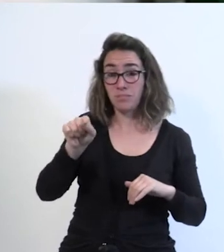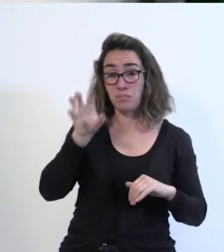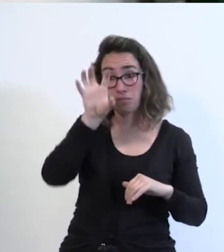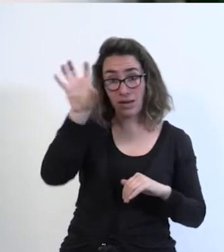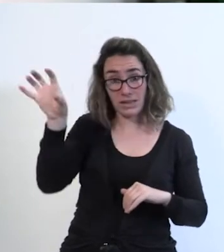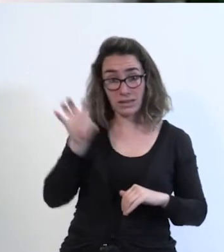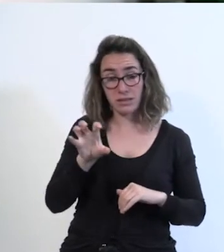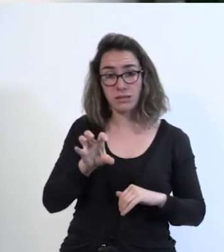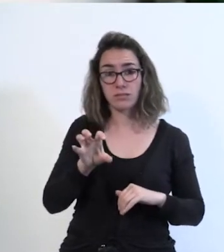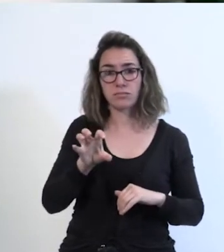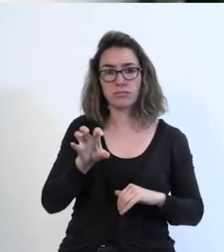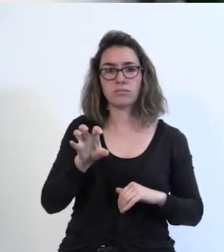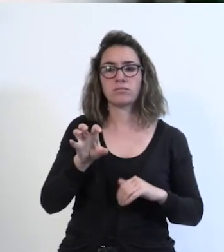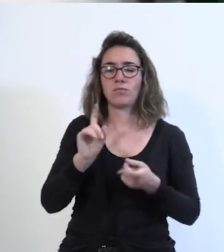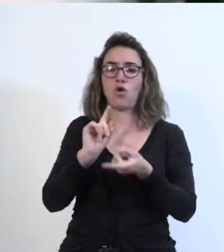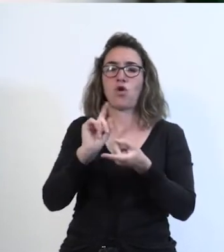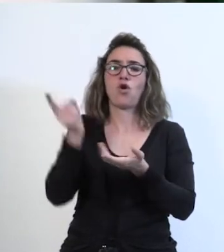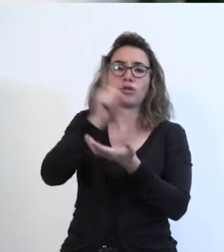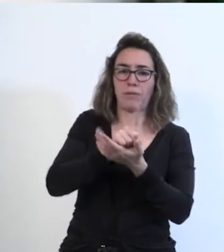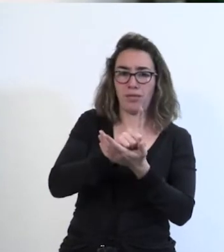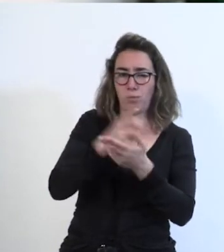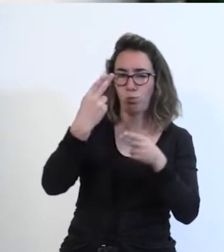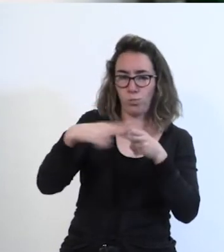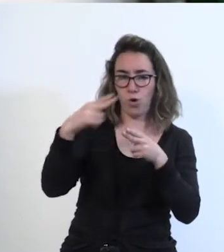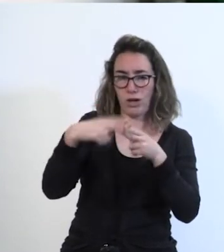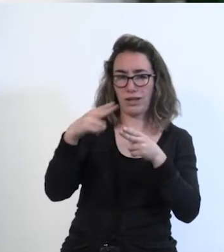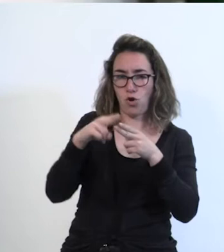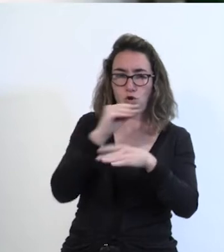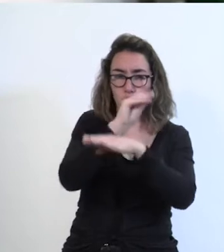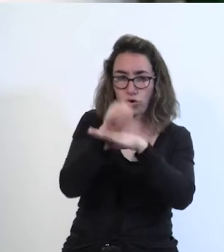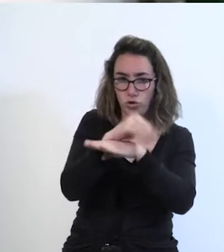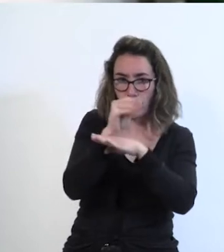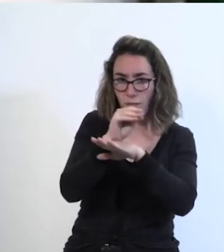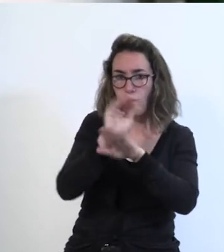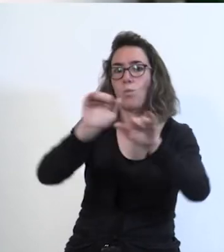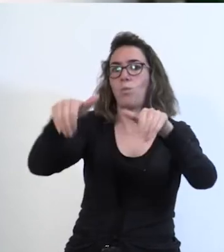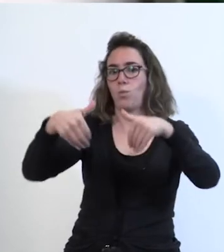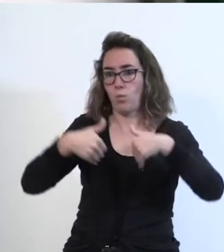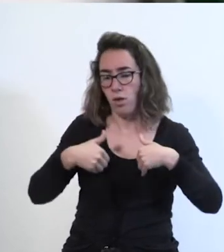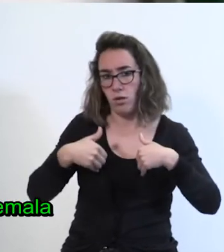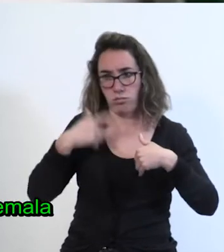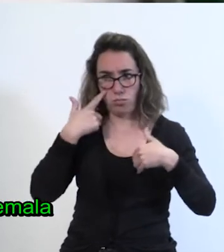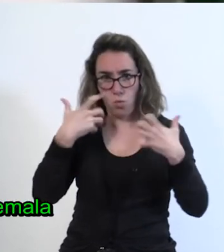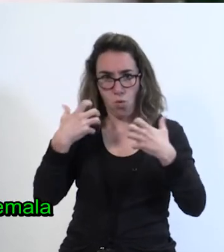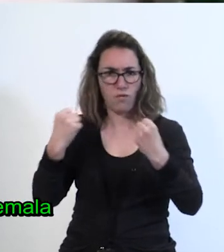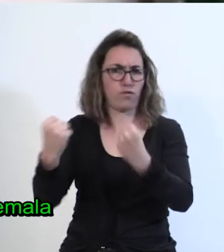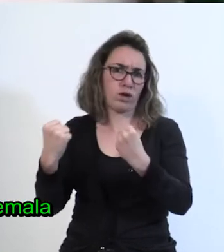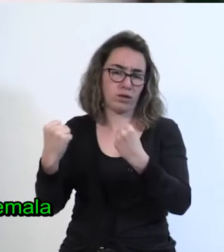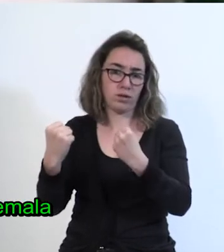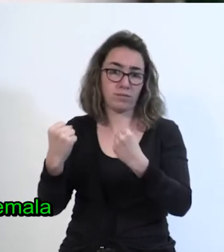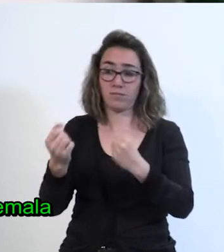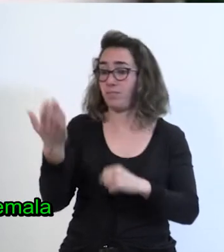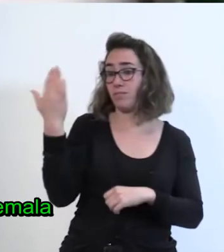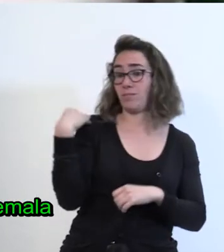ofensiva de restauración conservadora es mucho más fuerte. Y lo que pasó el 8